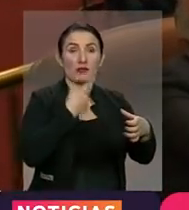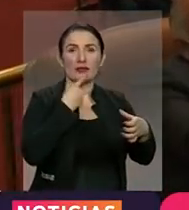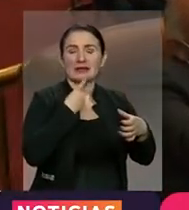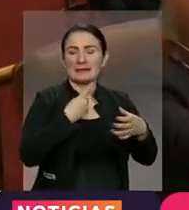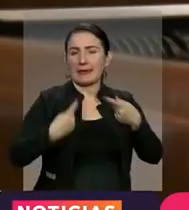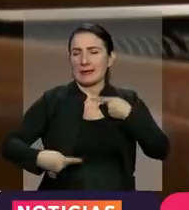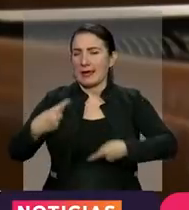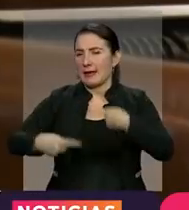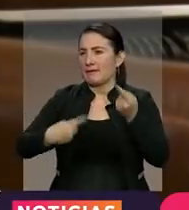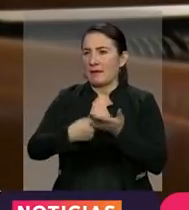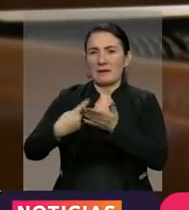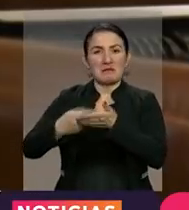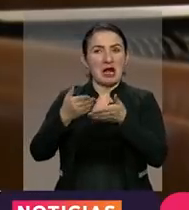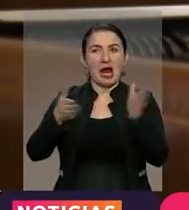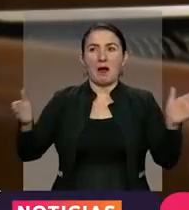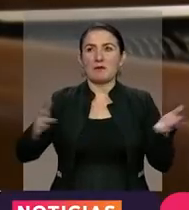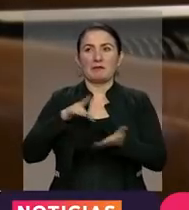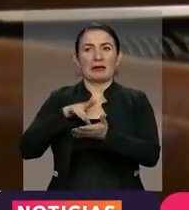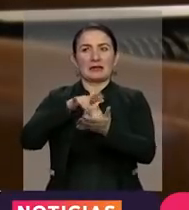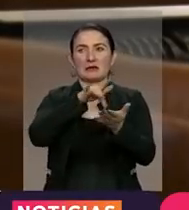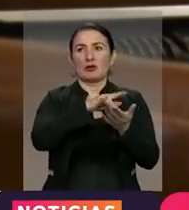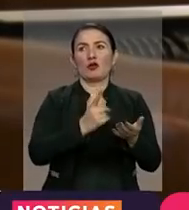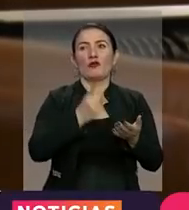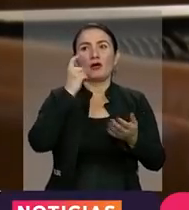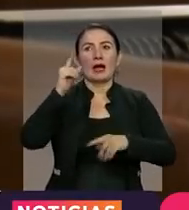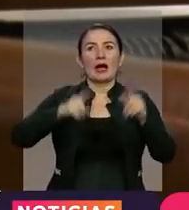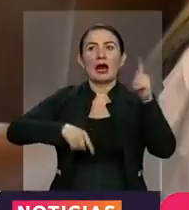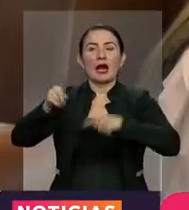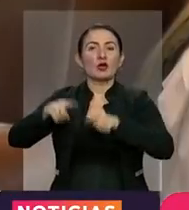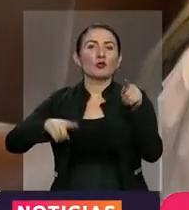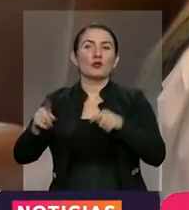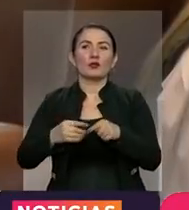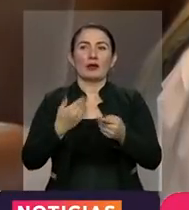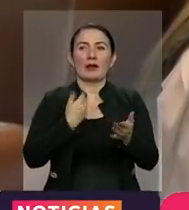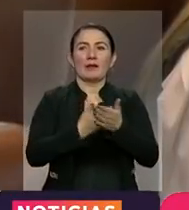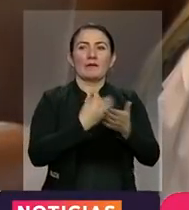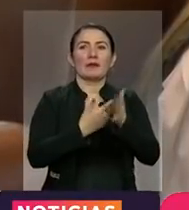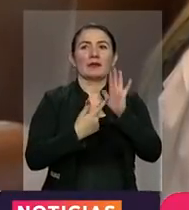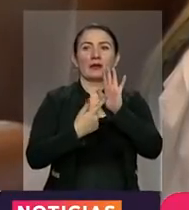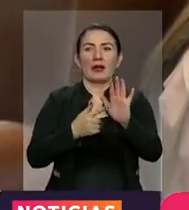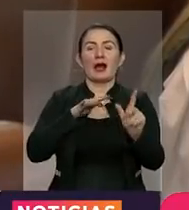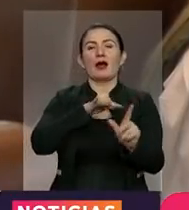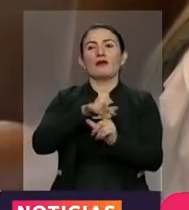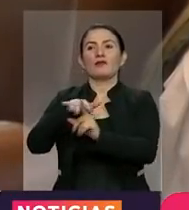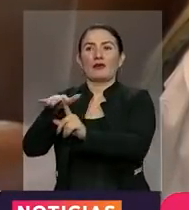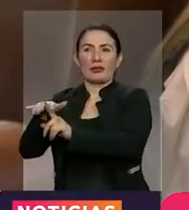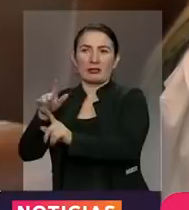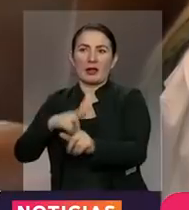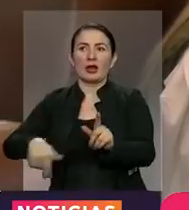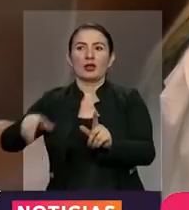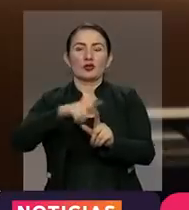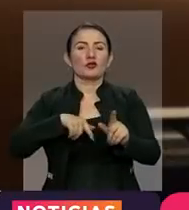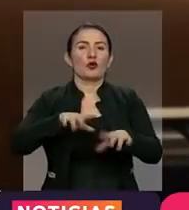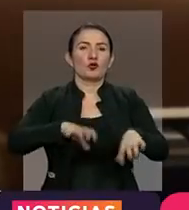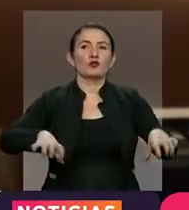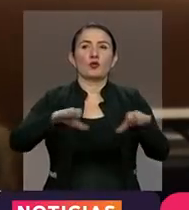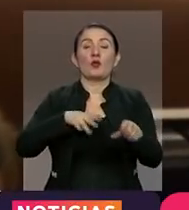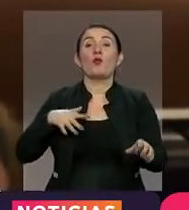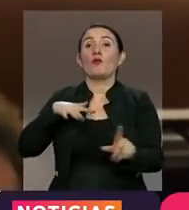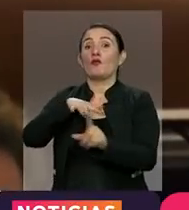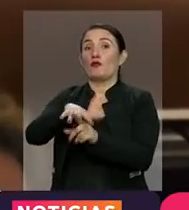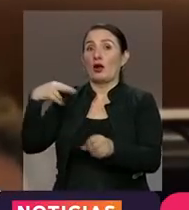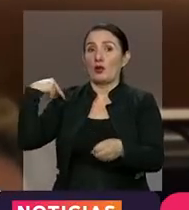debate amplio y participativo, pues en varios de los artículos se evidenciaría una afectación directa a los pueblos indígenas